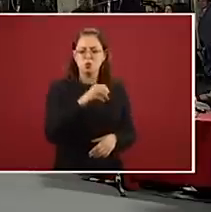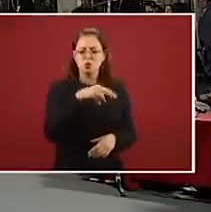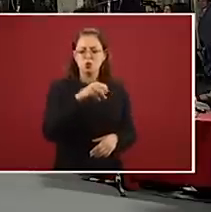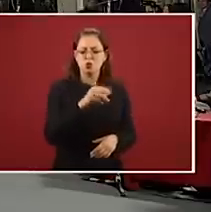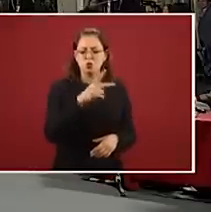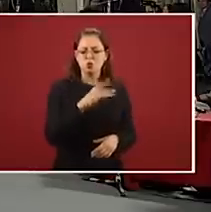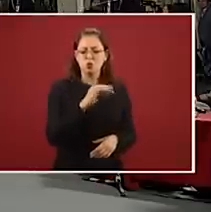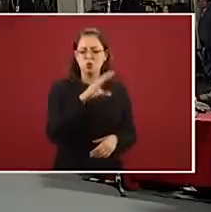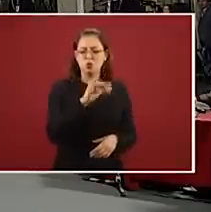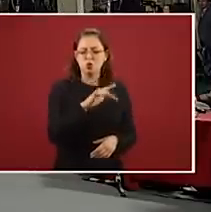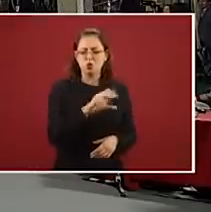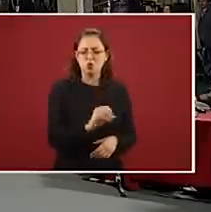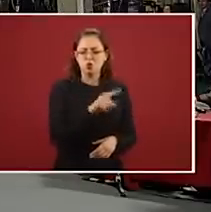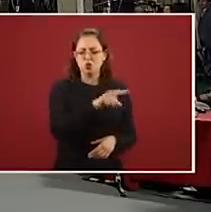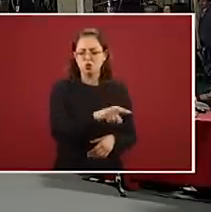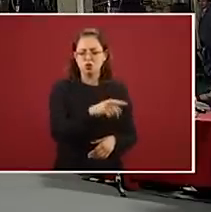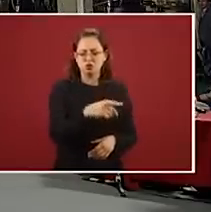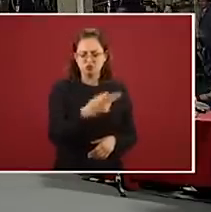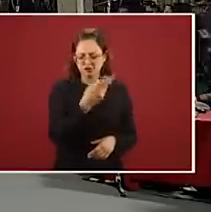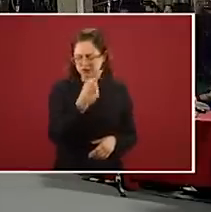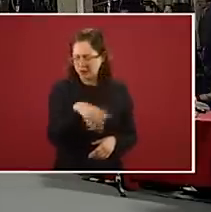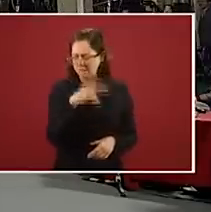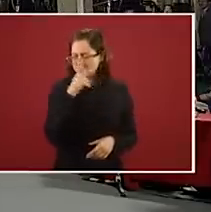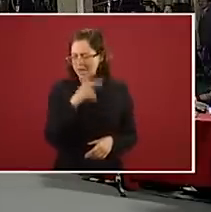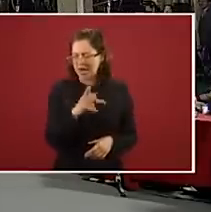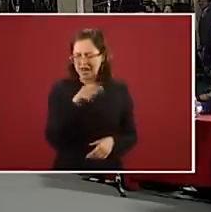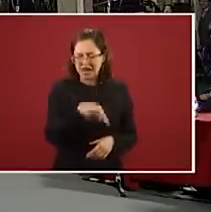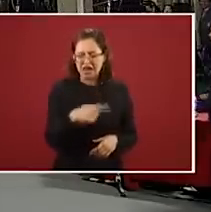Sí, tiene un eufemismo,